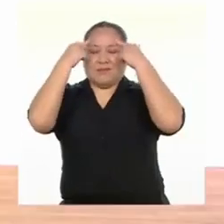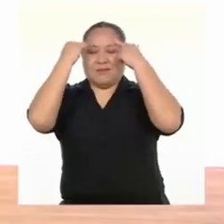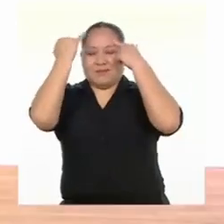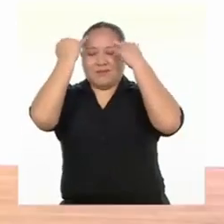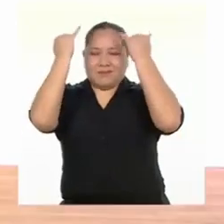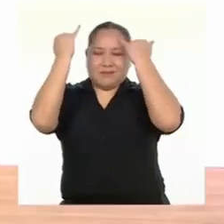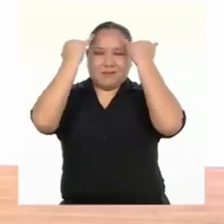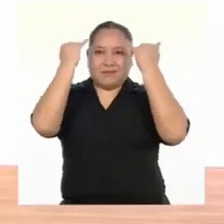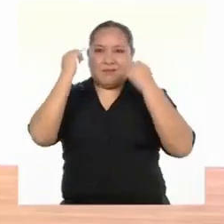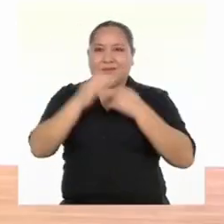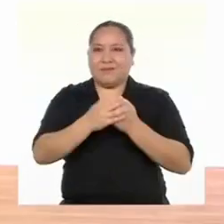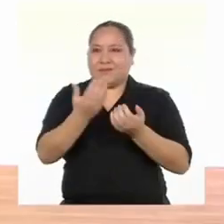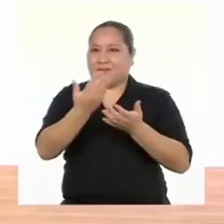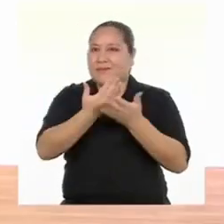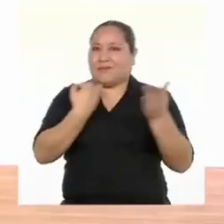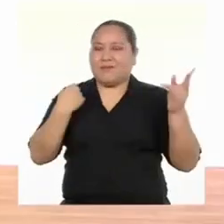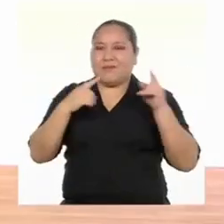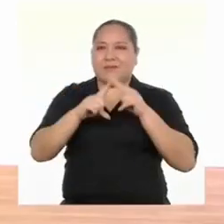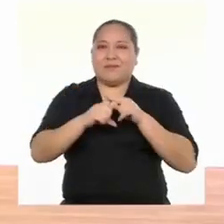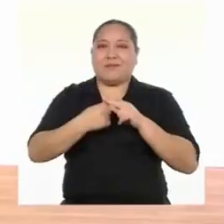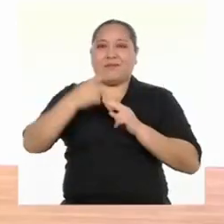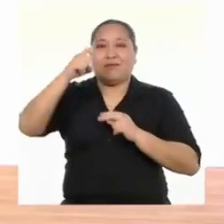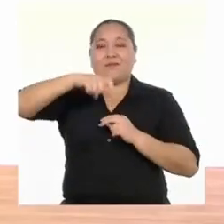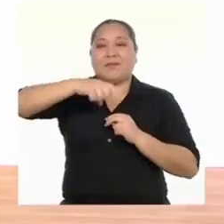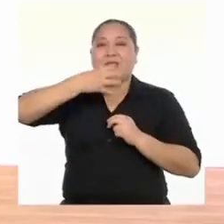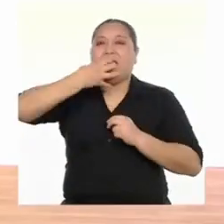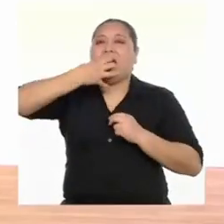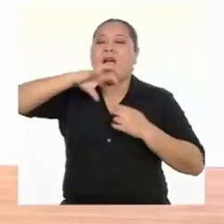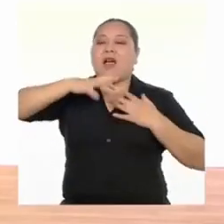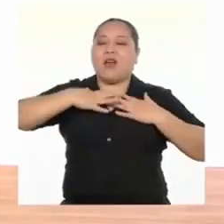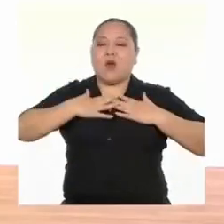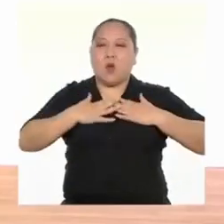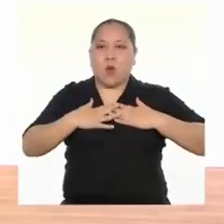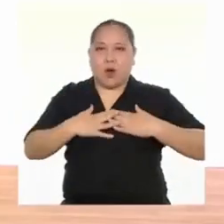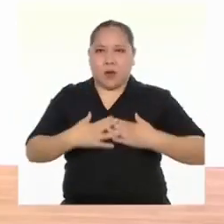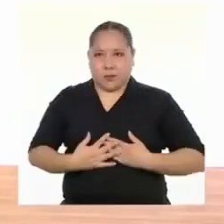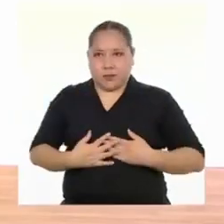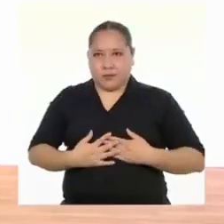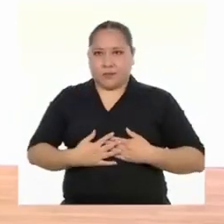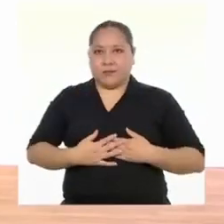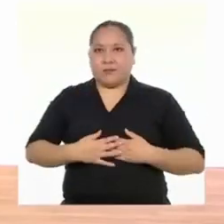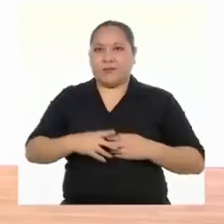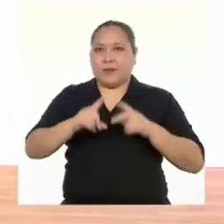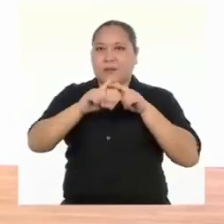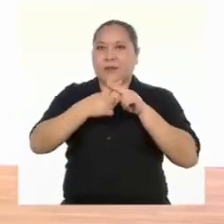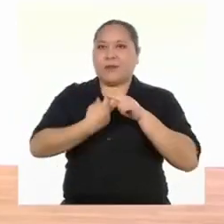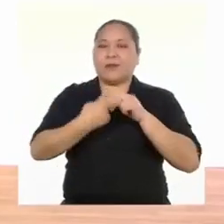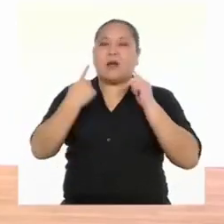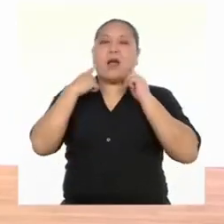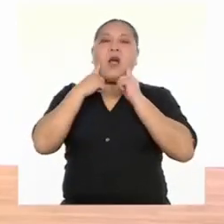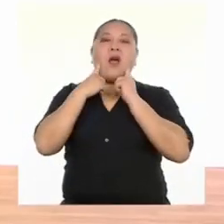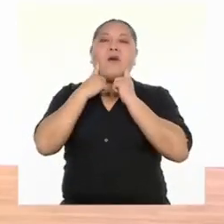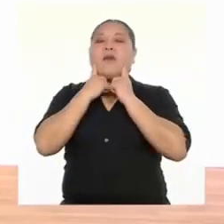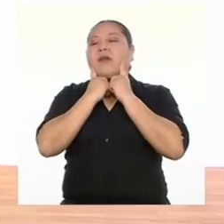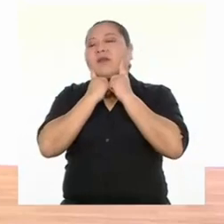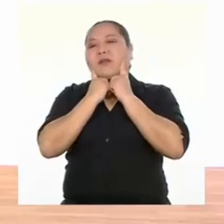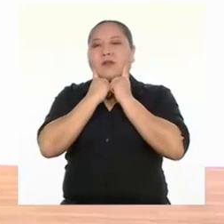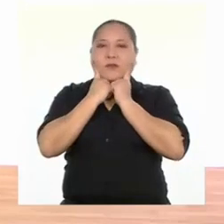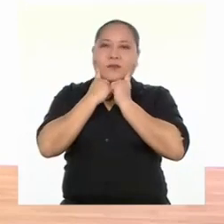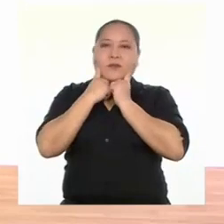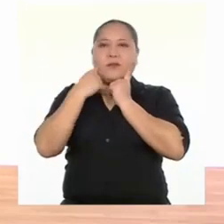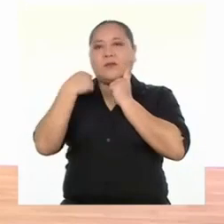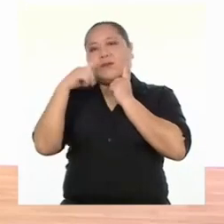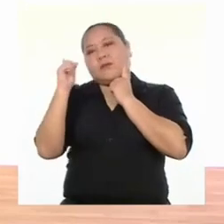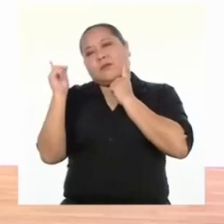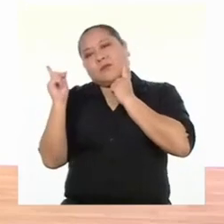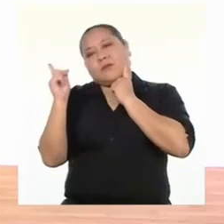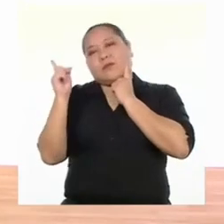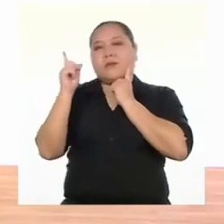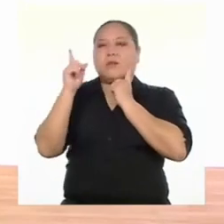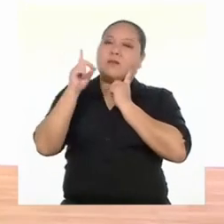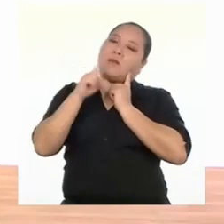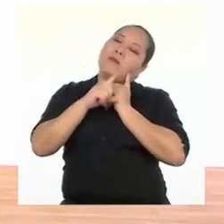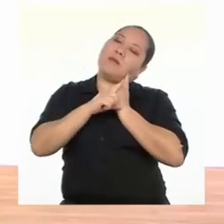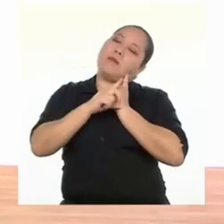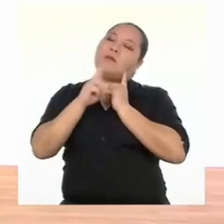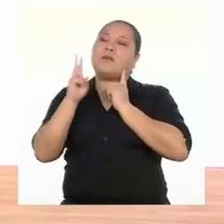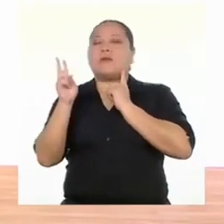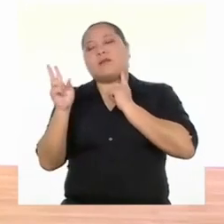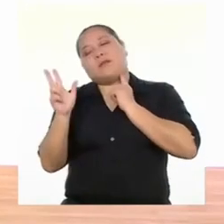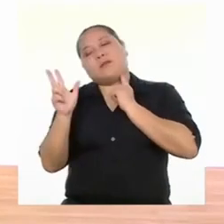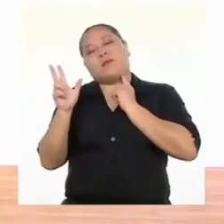imaginación. Antes de comenzar, debemos calentar nuestro cuerpo. Y empezamos por la cabeza. Va, cabeza.